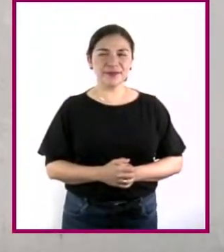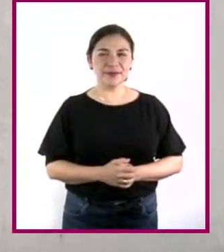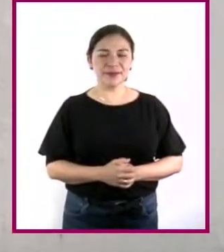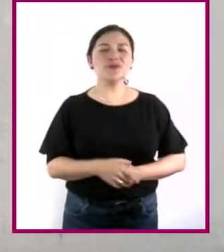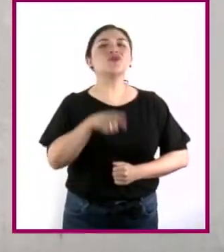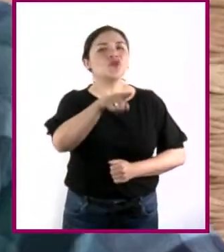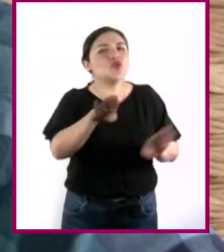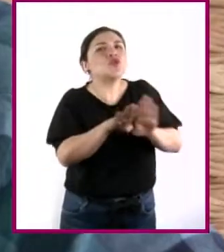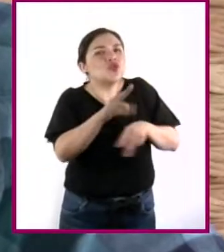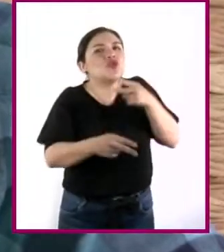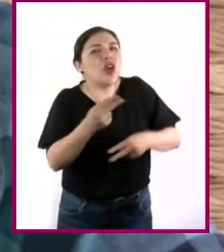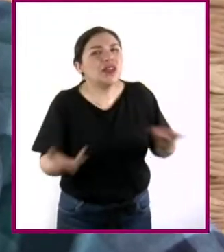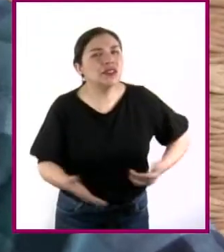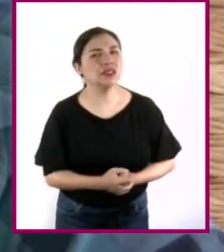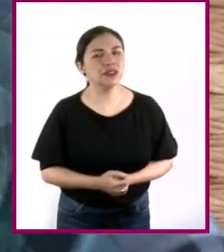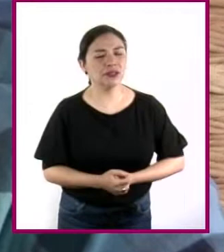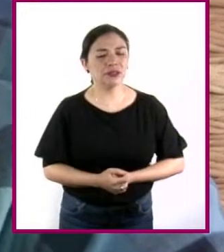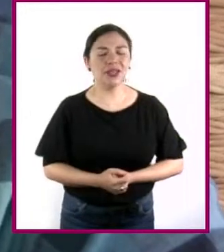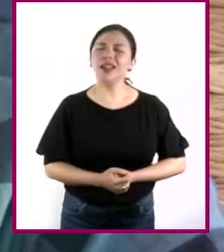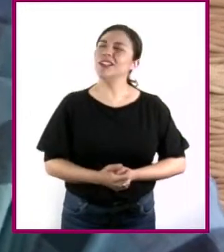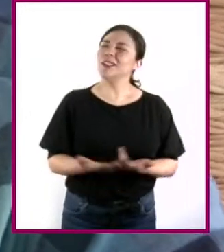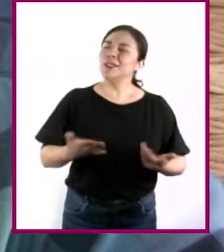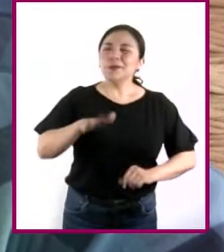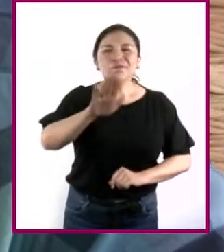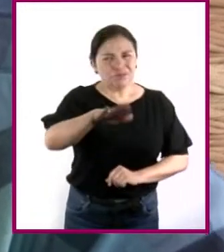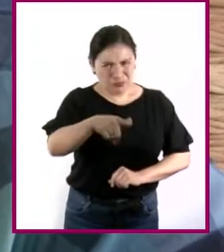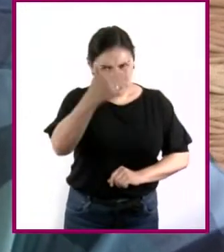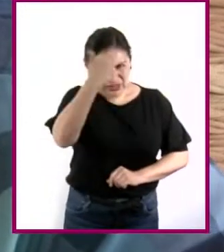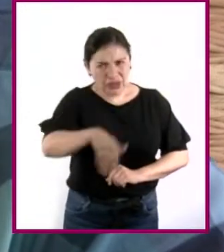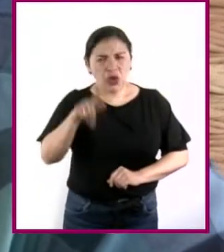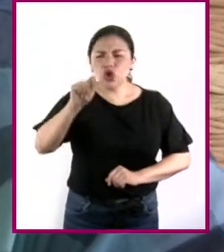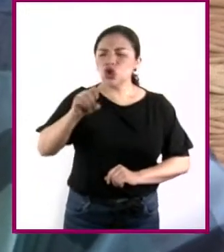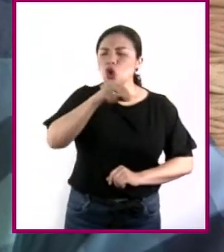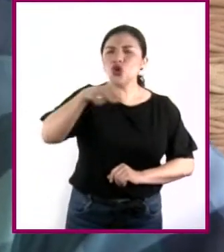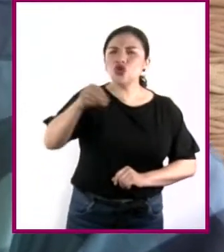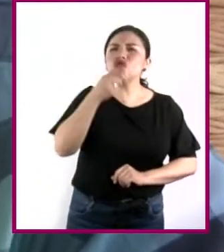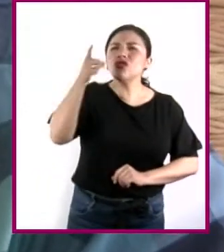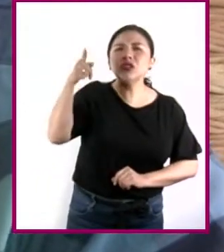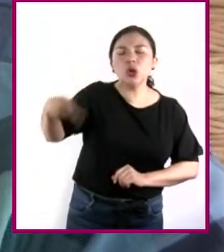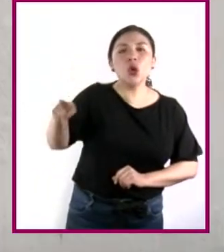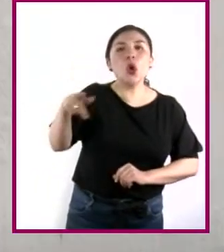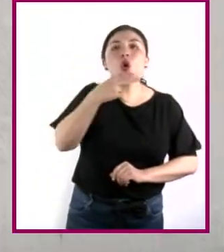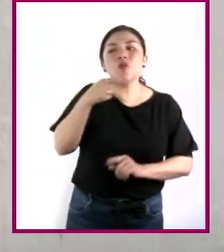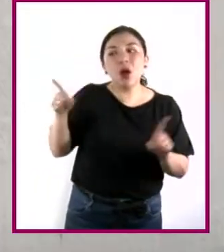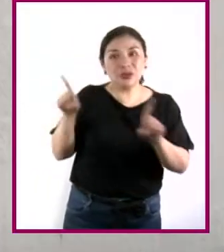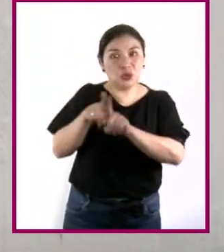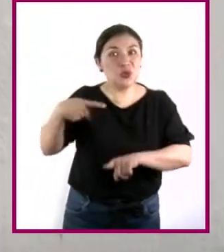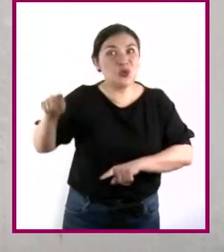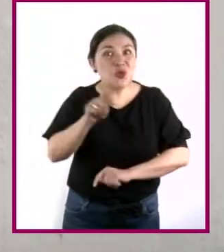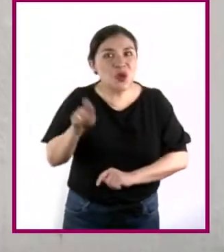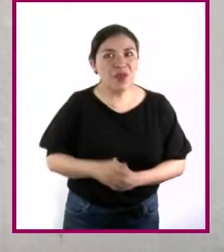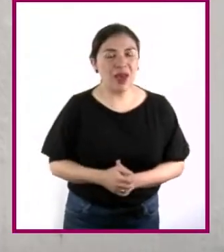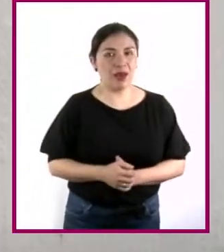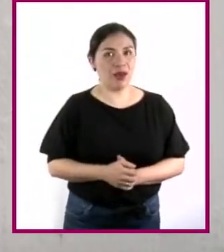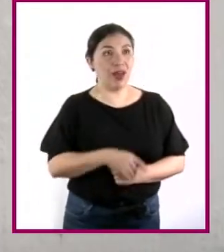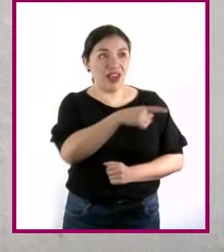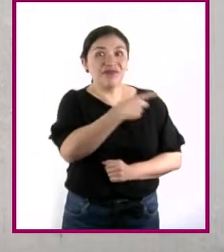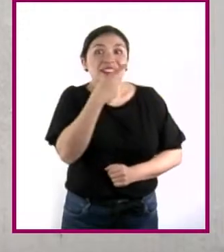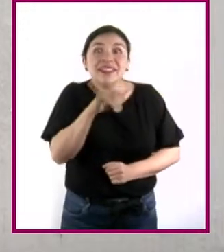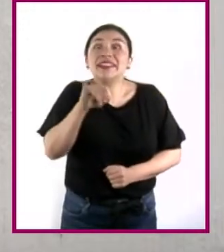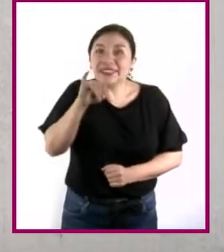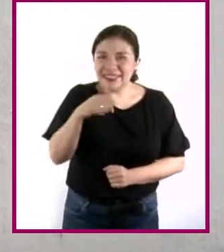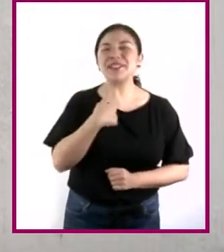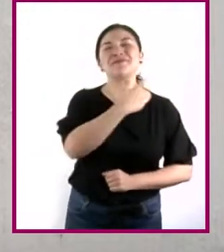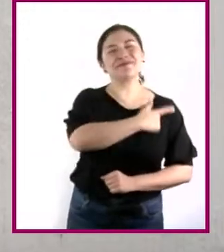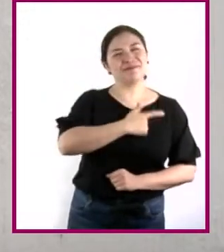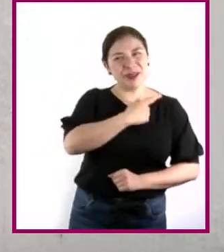¿Cómo vas, Alfredo? Oye, ¿supiste que Toño le pidió a Aurora que fuera su novia? Ella le dijo que sí, me da